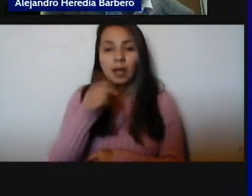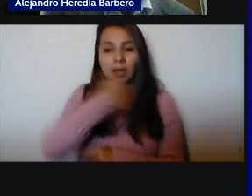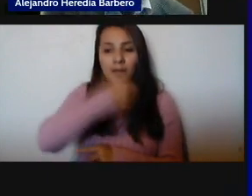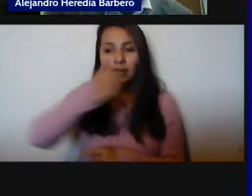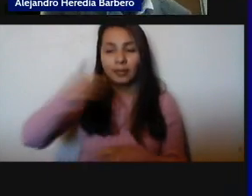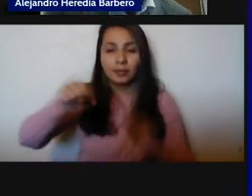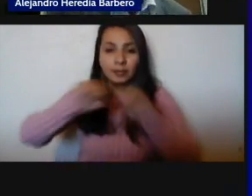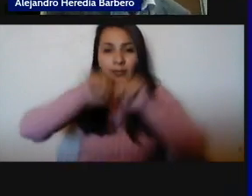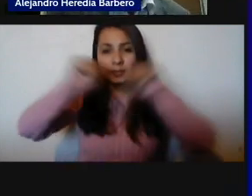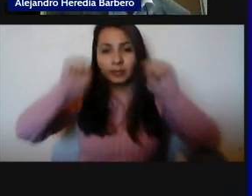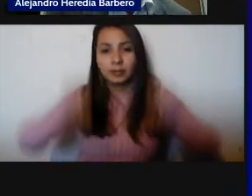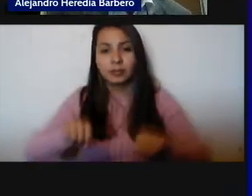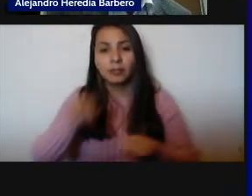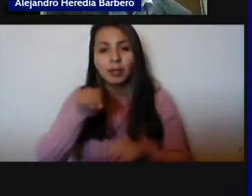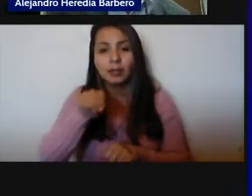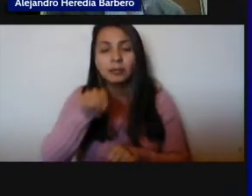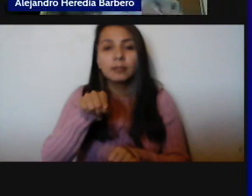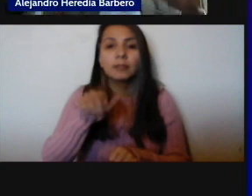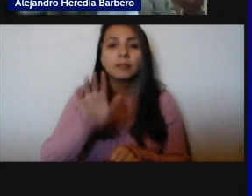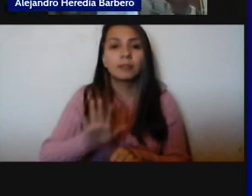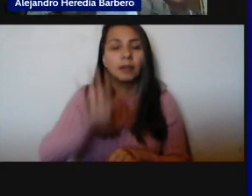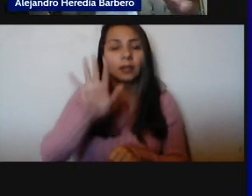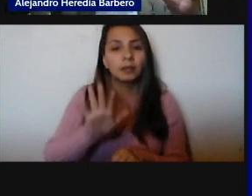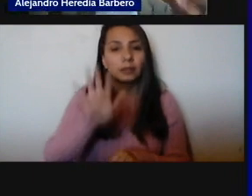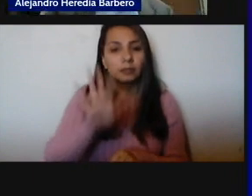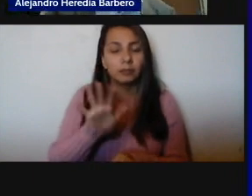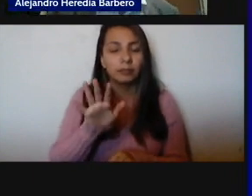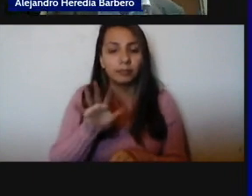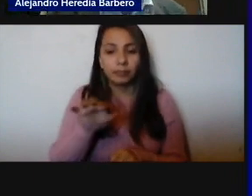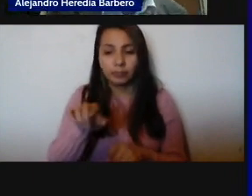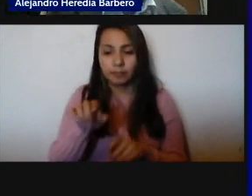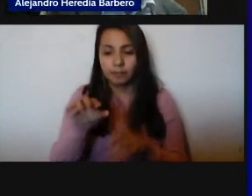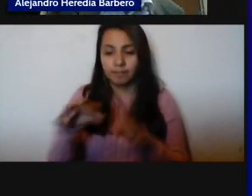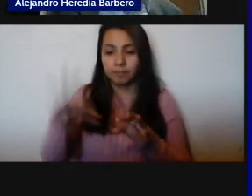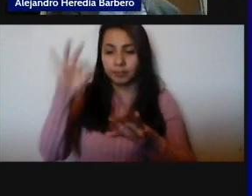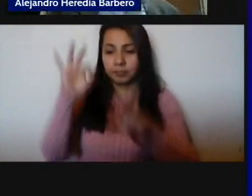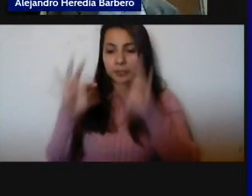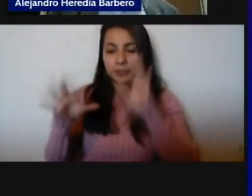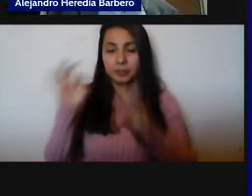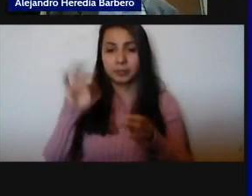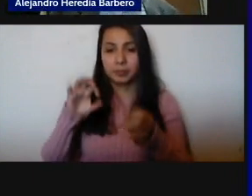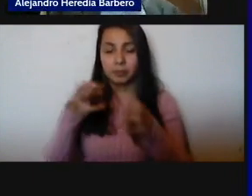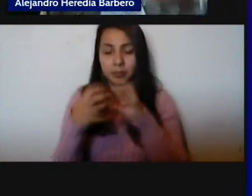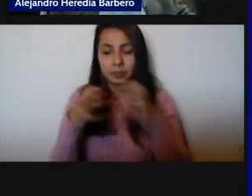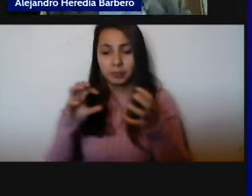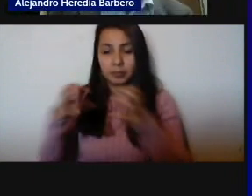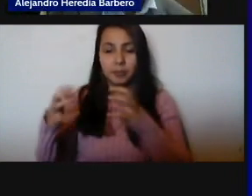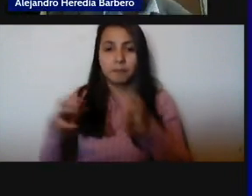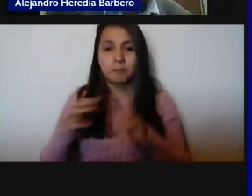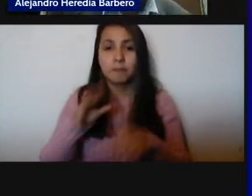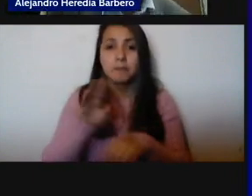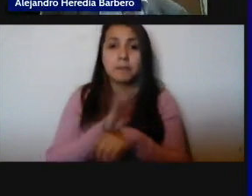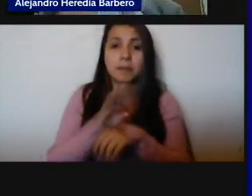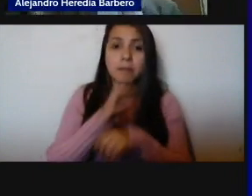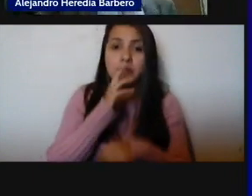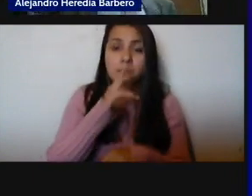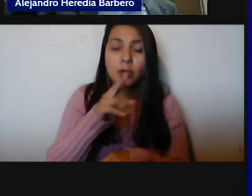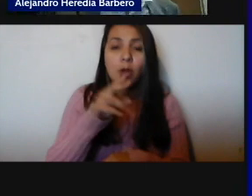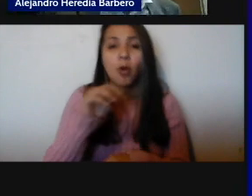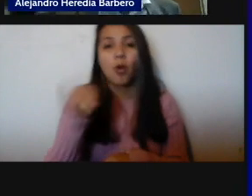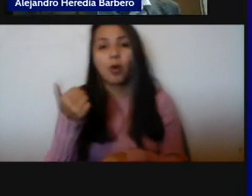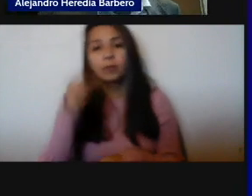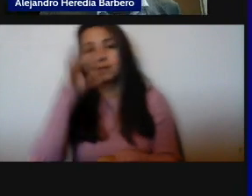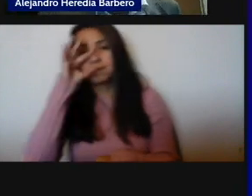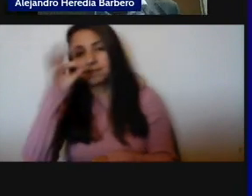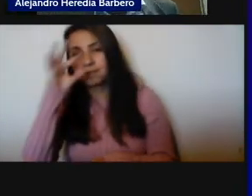estas características termodinámicas de cada sistema como un tipo de selectividad, de selección. Se favorecen unas cosas